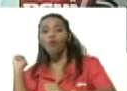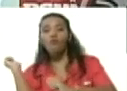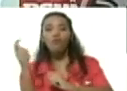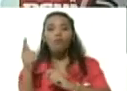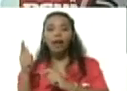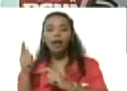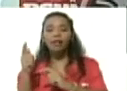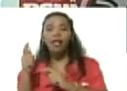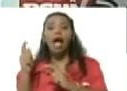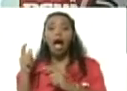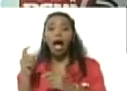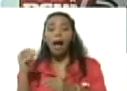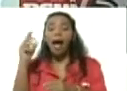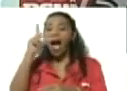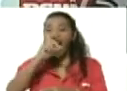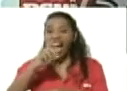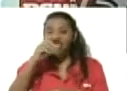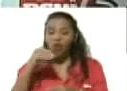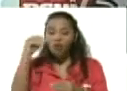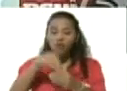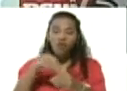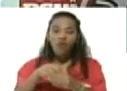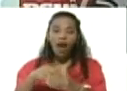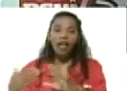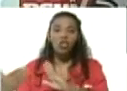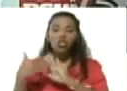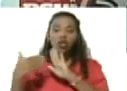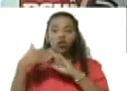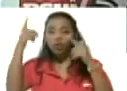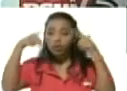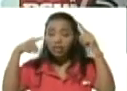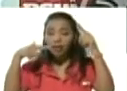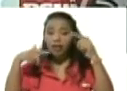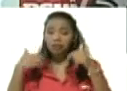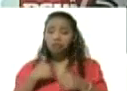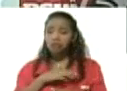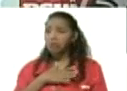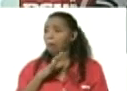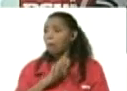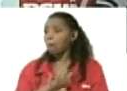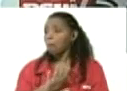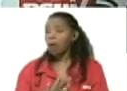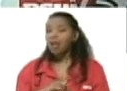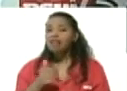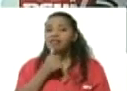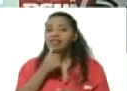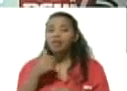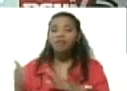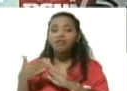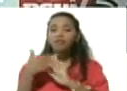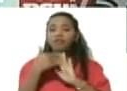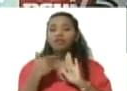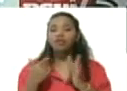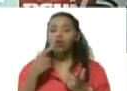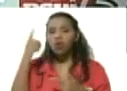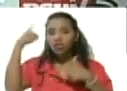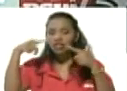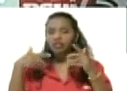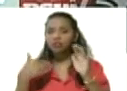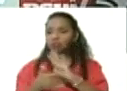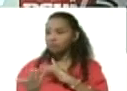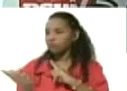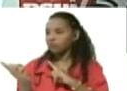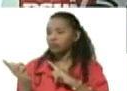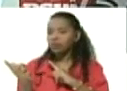sembraron durante años contra el chavismo. Ah, nosotros andamos tranquilos, ahora no se meten con los chavistas, está de moda meterse con